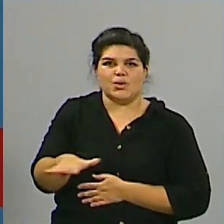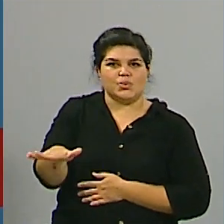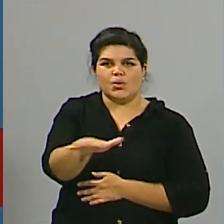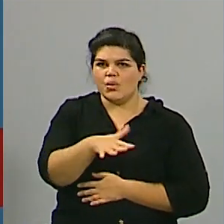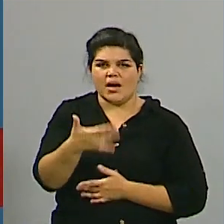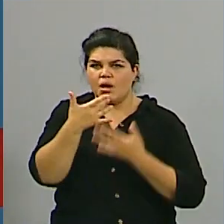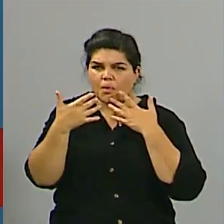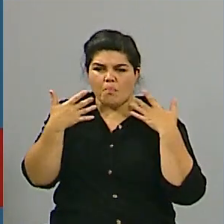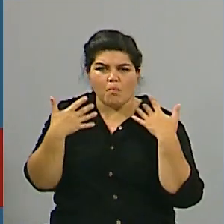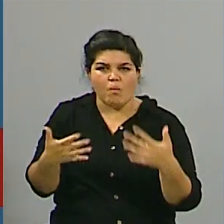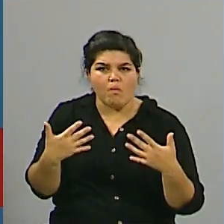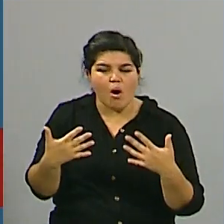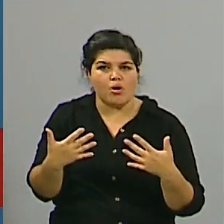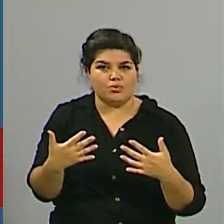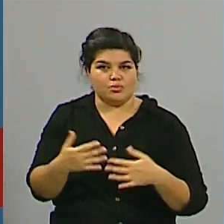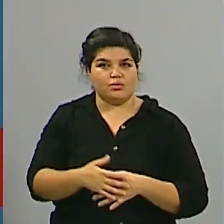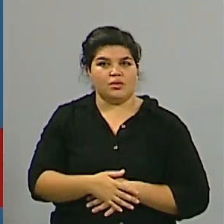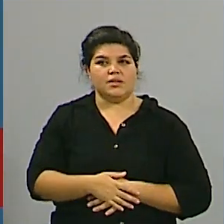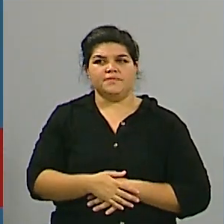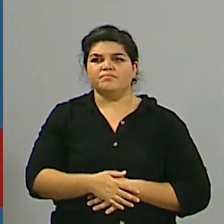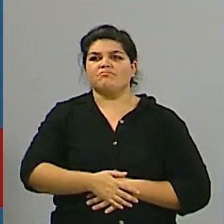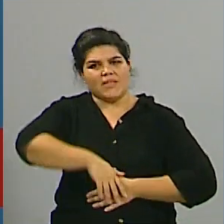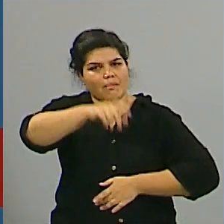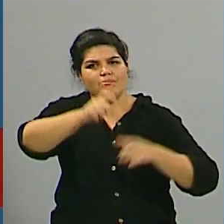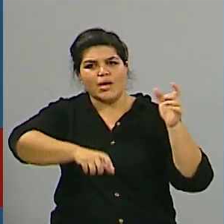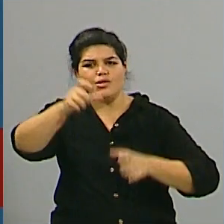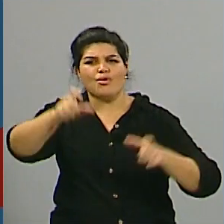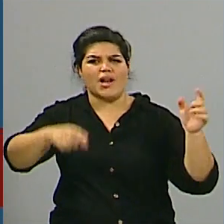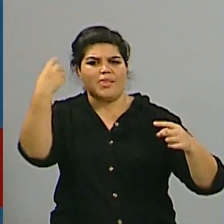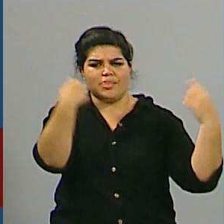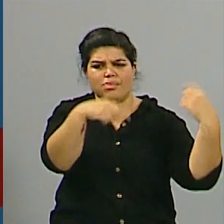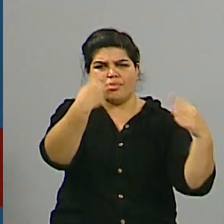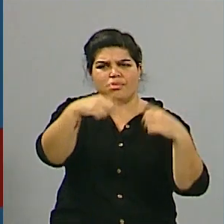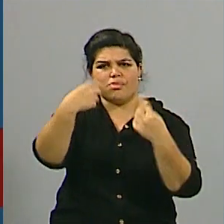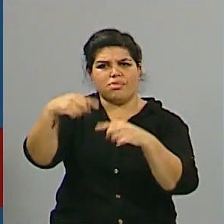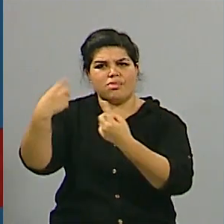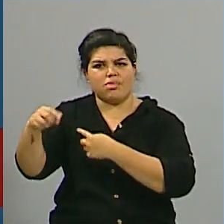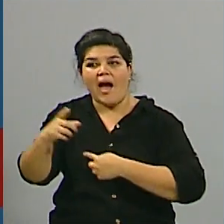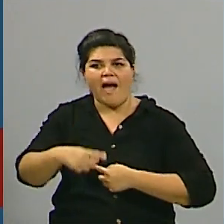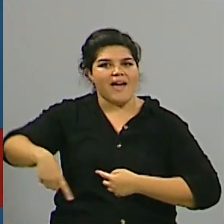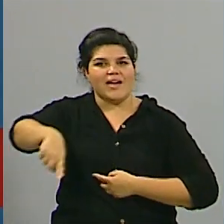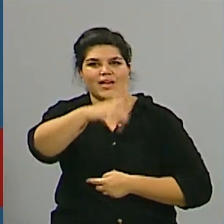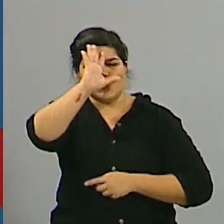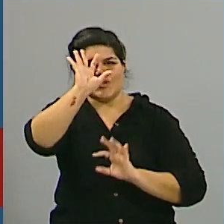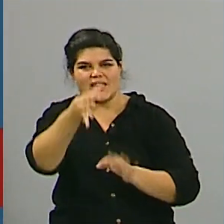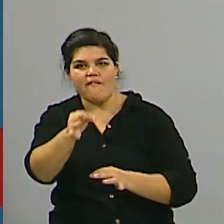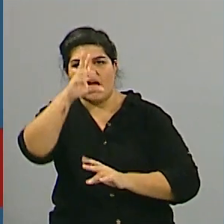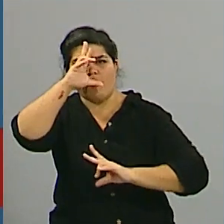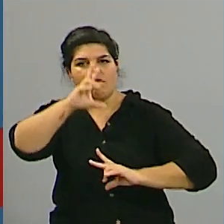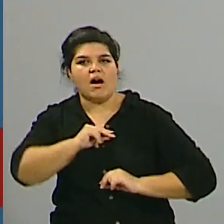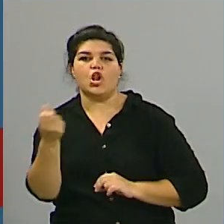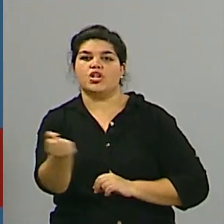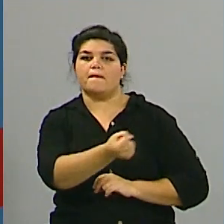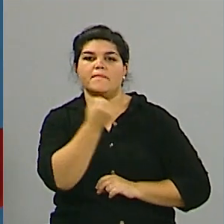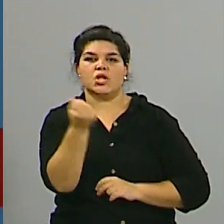hermosa, muy diversa, y muy consciente en cuanto a la conservación de sus valores, pero, Ujú.